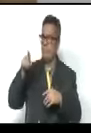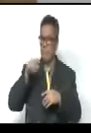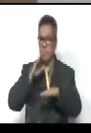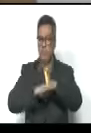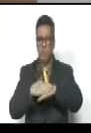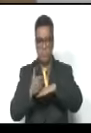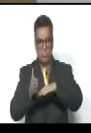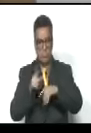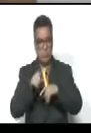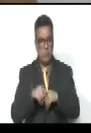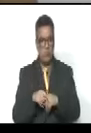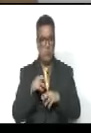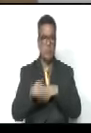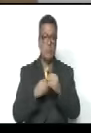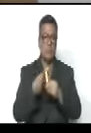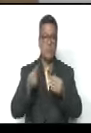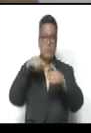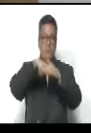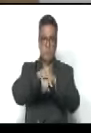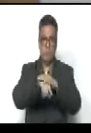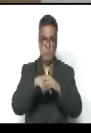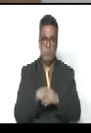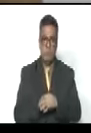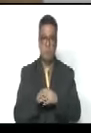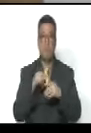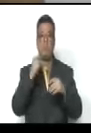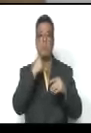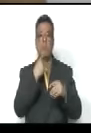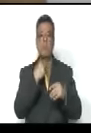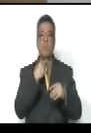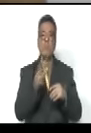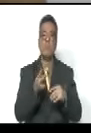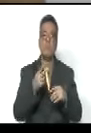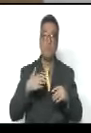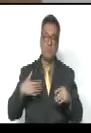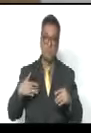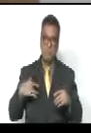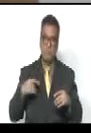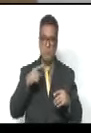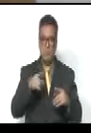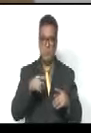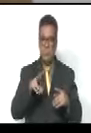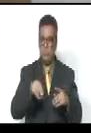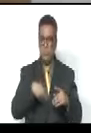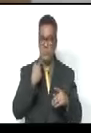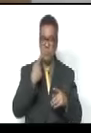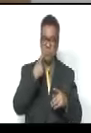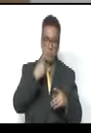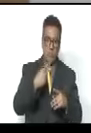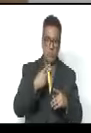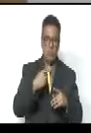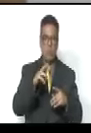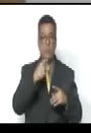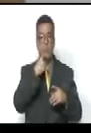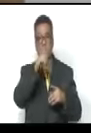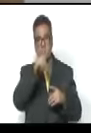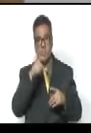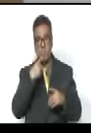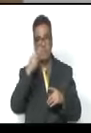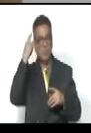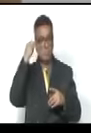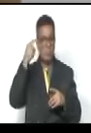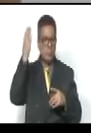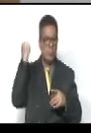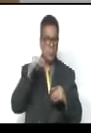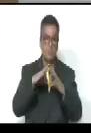porque debíamos incluir voces que se sintieran que no habían sido consultadas en tiempos anteriores. Y